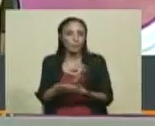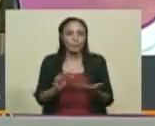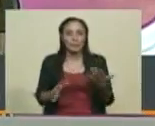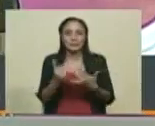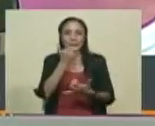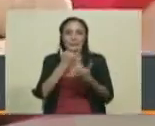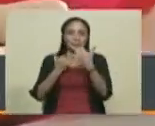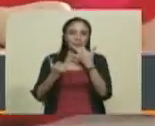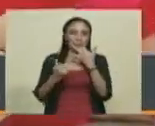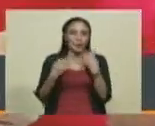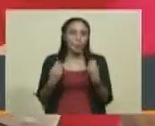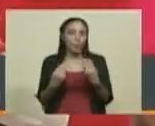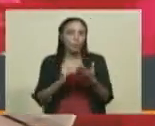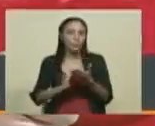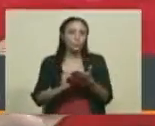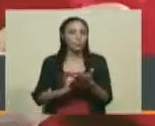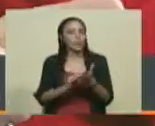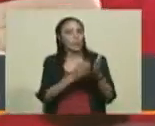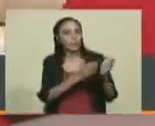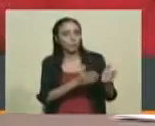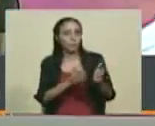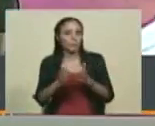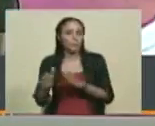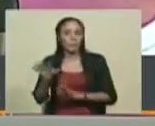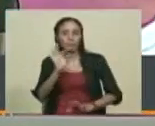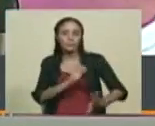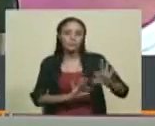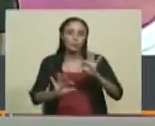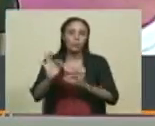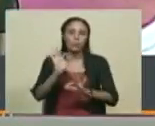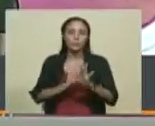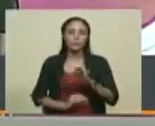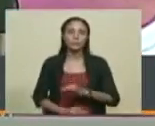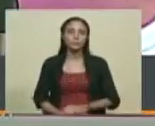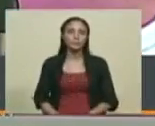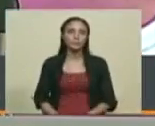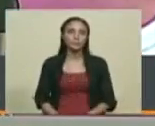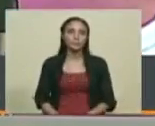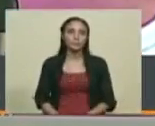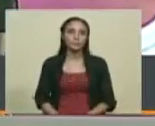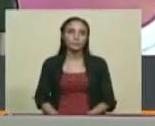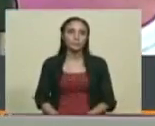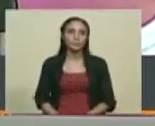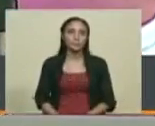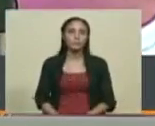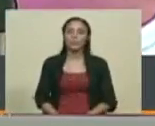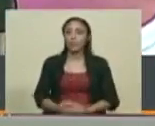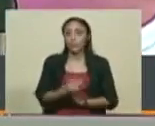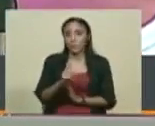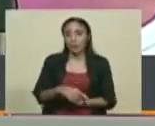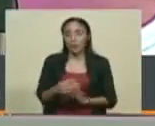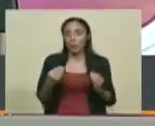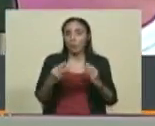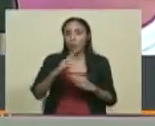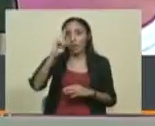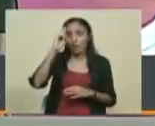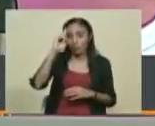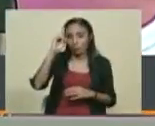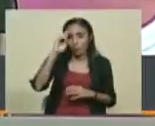para descubrir y sacar de las profundidades las razones y las